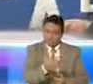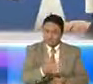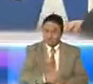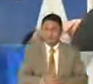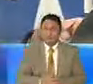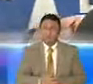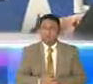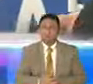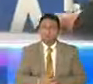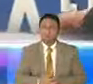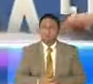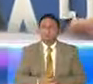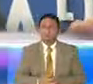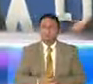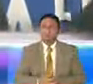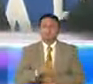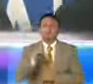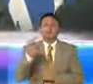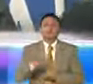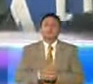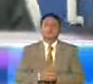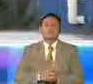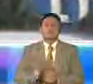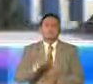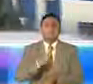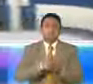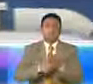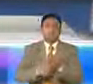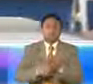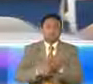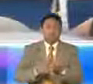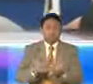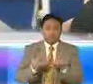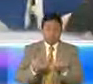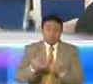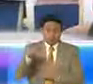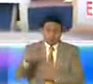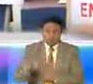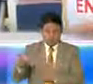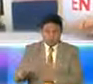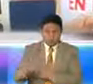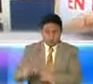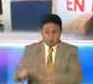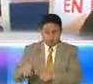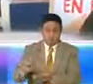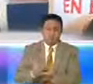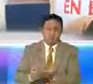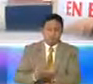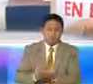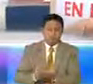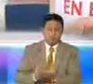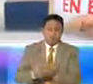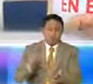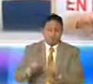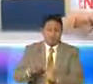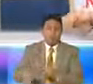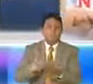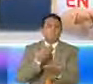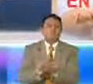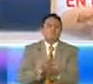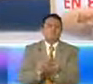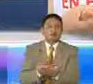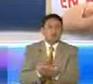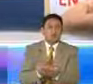primero que los señores ministros que en este momento están en reunión hagan una propuesta